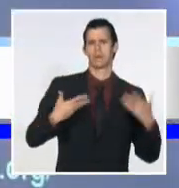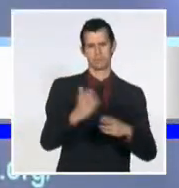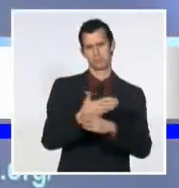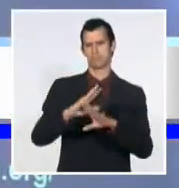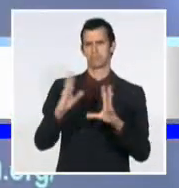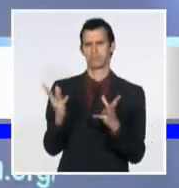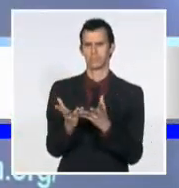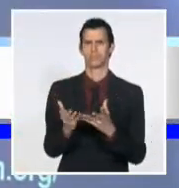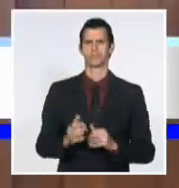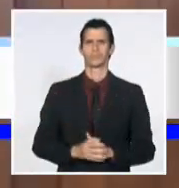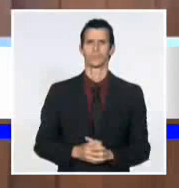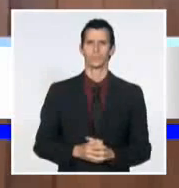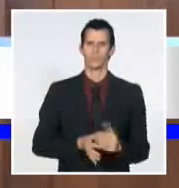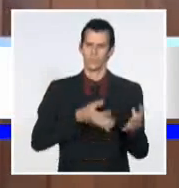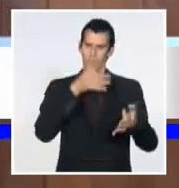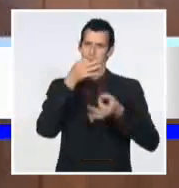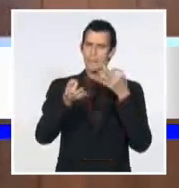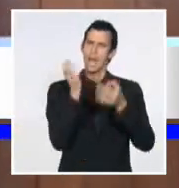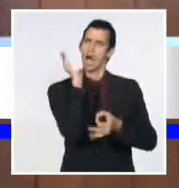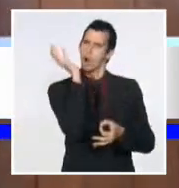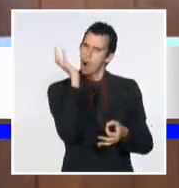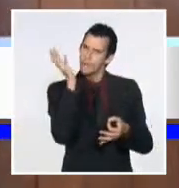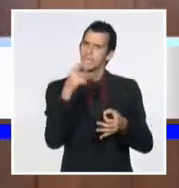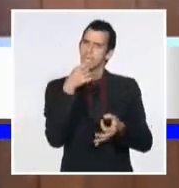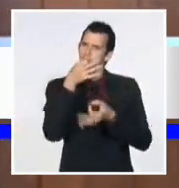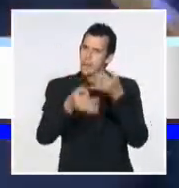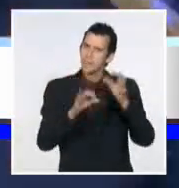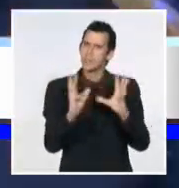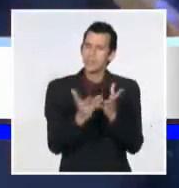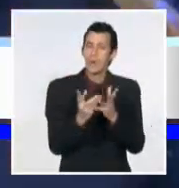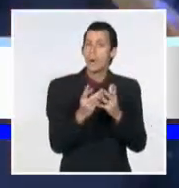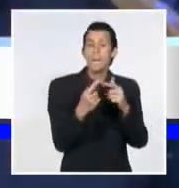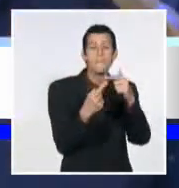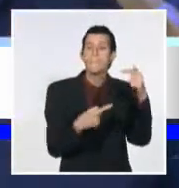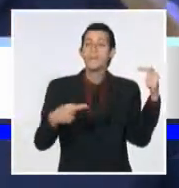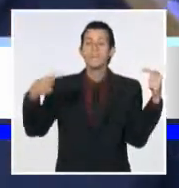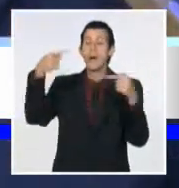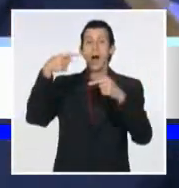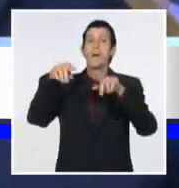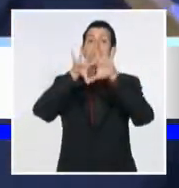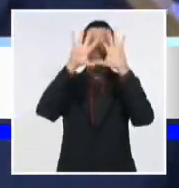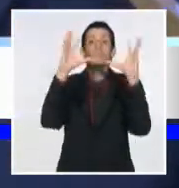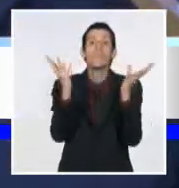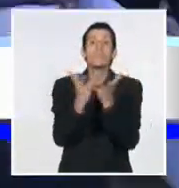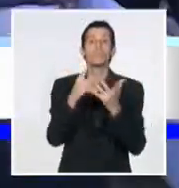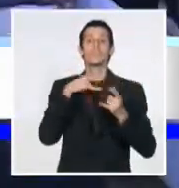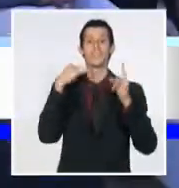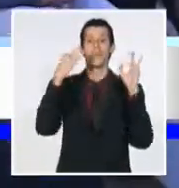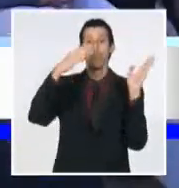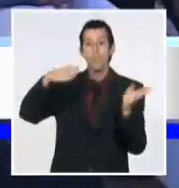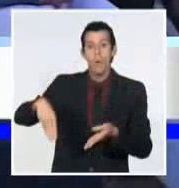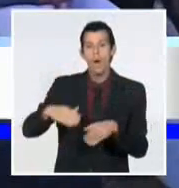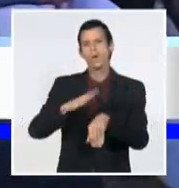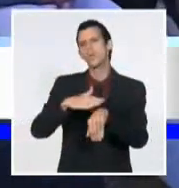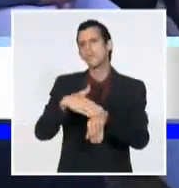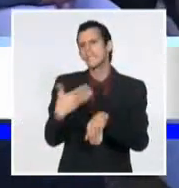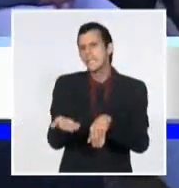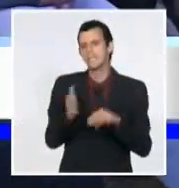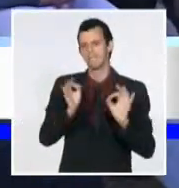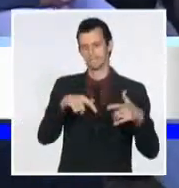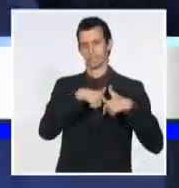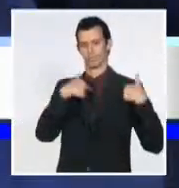las enfermedades cardiovasculares son la primera causa de muerte en el mundo y en la región y en Cuba. De ahí que los